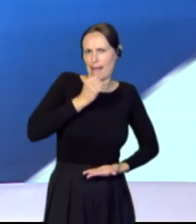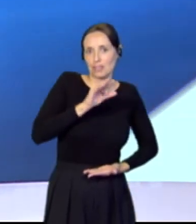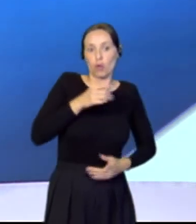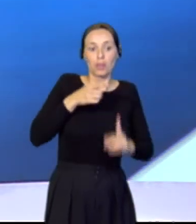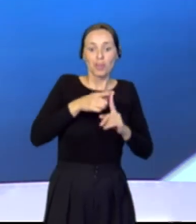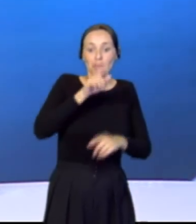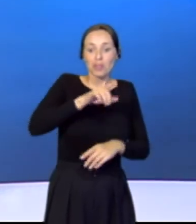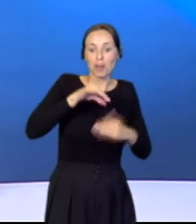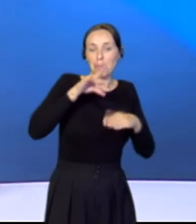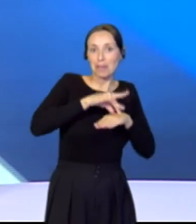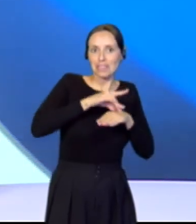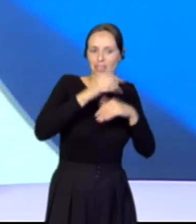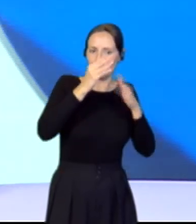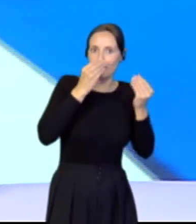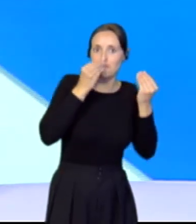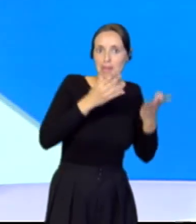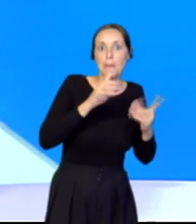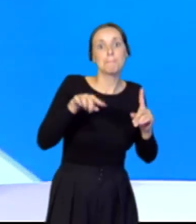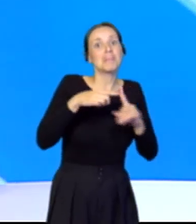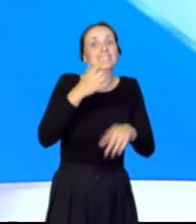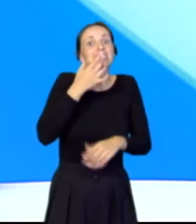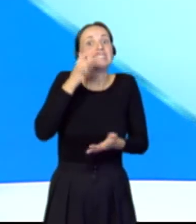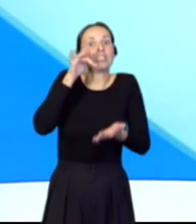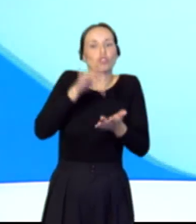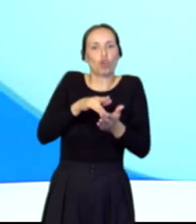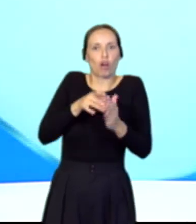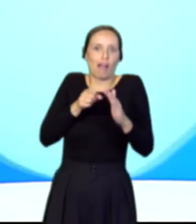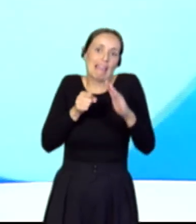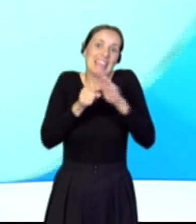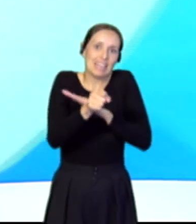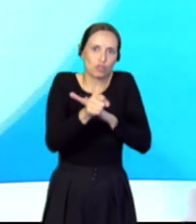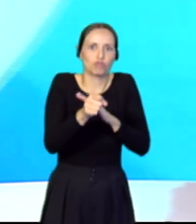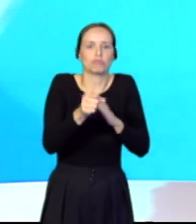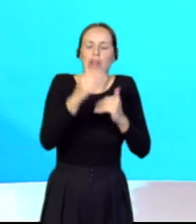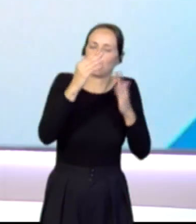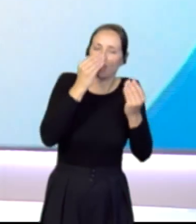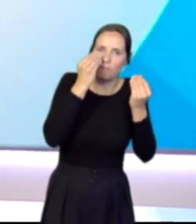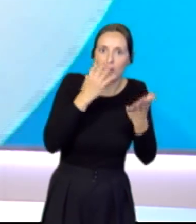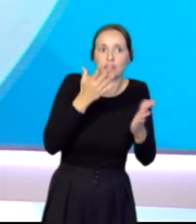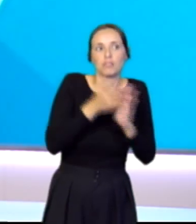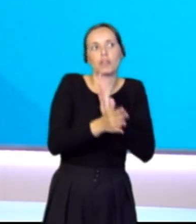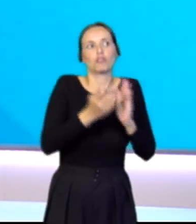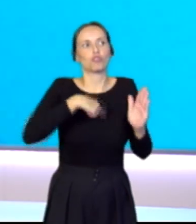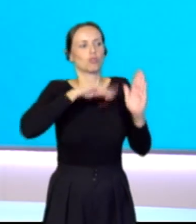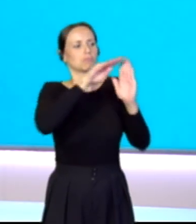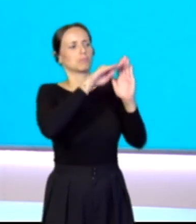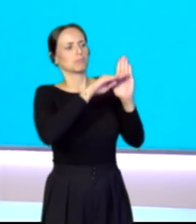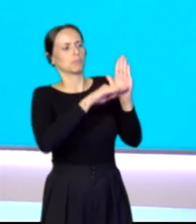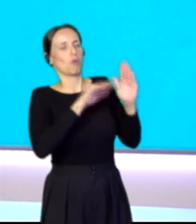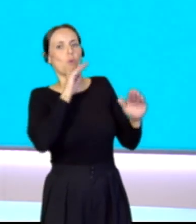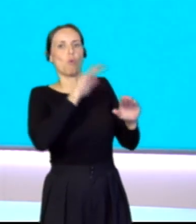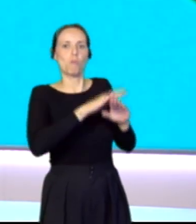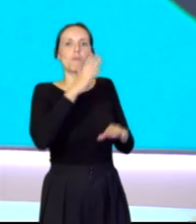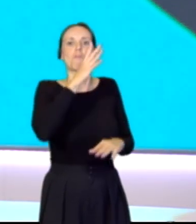con estos pacientes y bueno, yo creo que al haber cumplido pues esos estándares pues tenemos esa